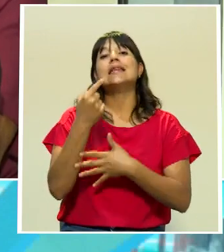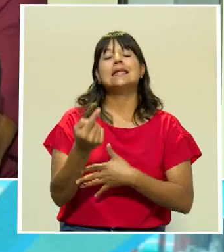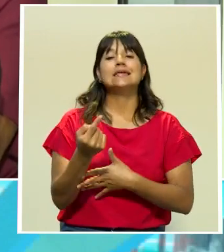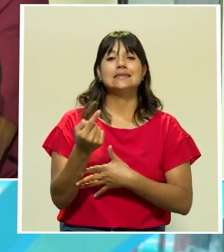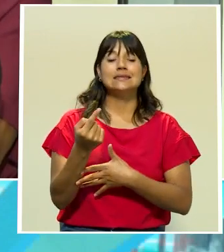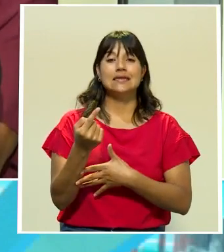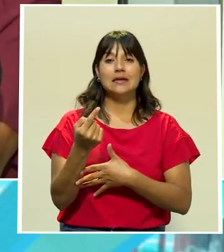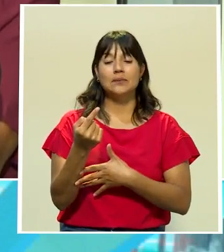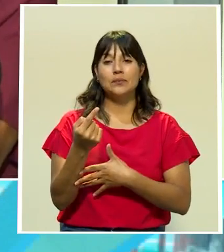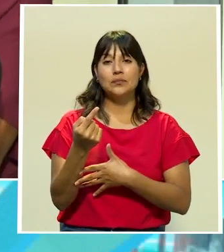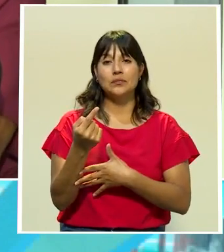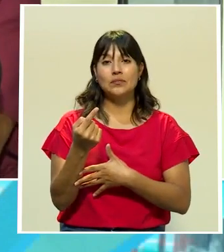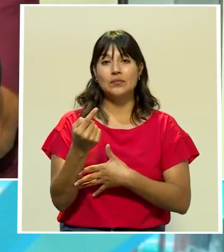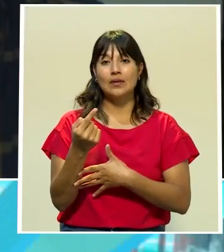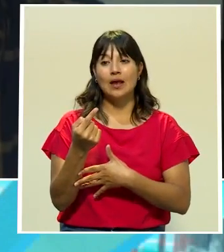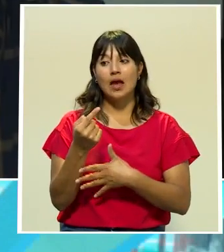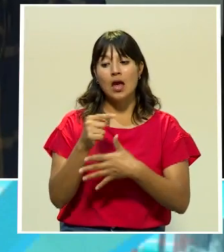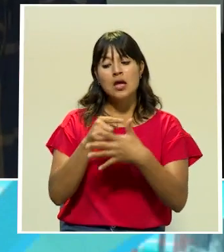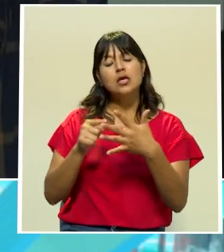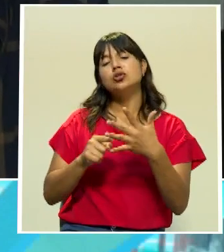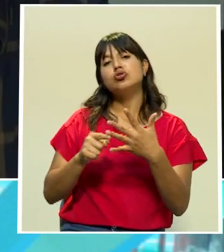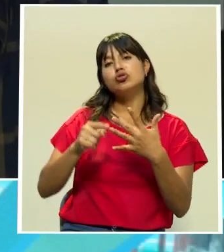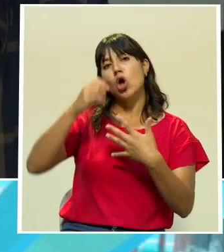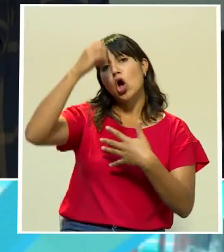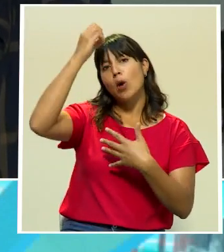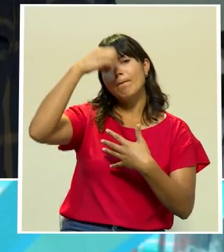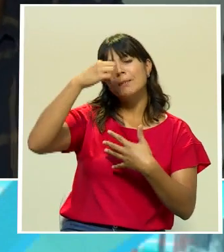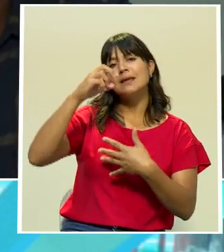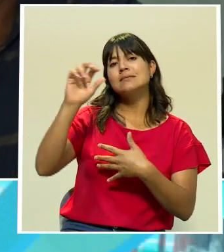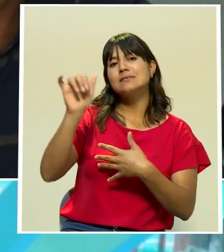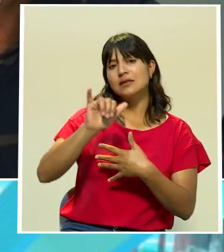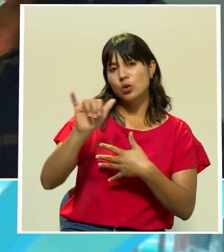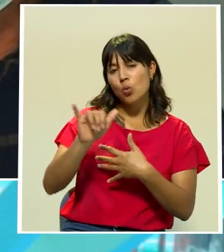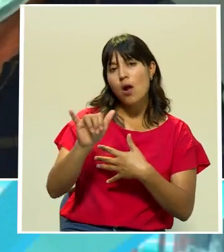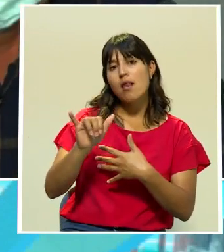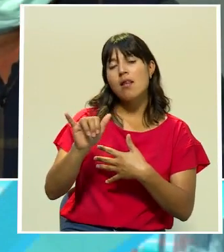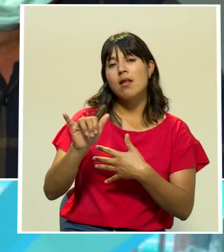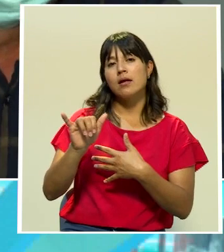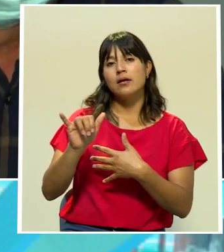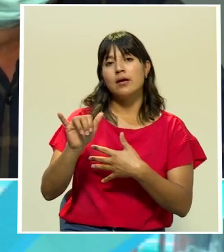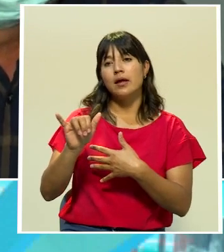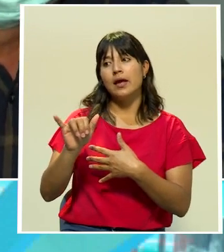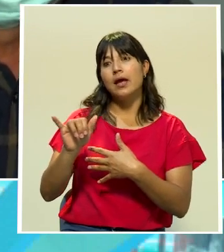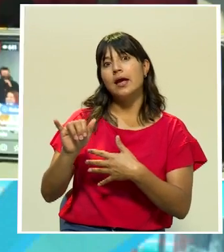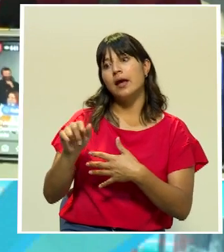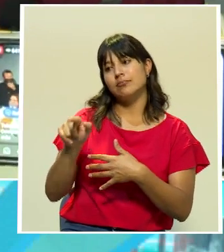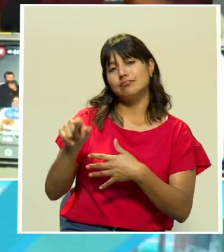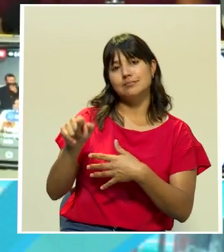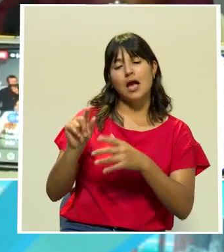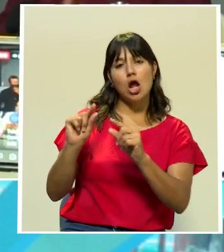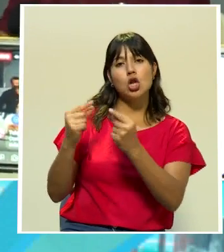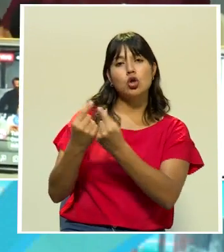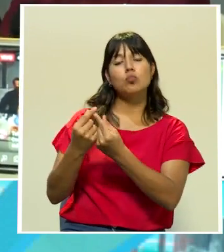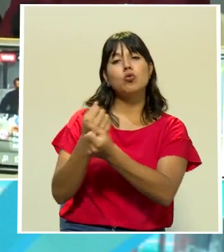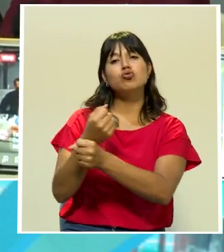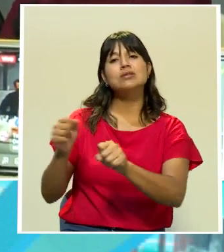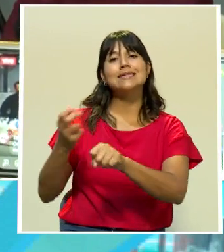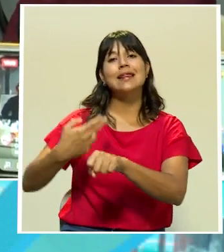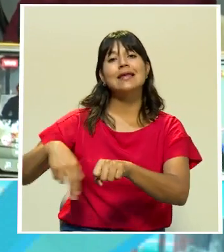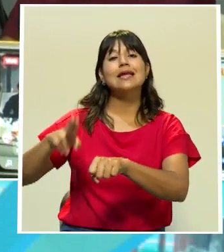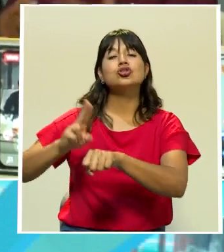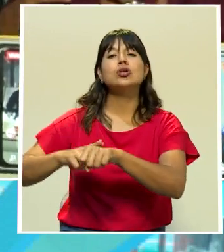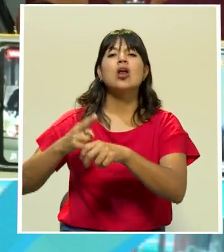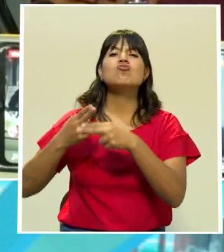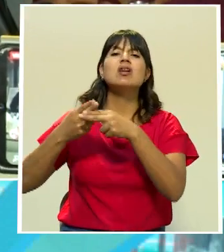comparten la preocupación y la discusión que ha tenido Rescate Nacional sobre temas